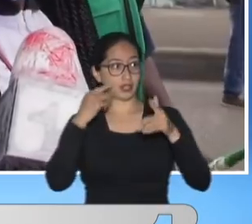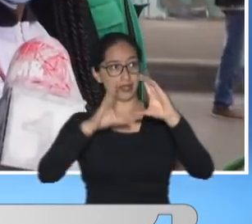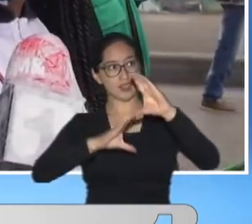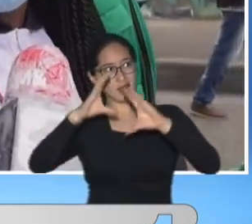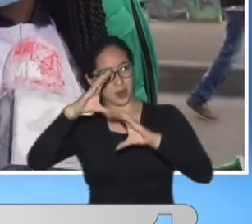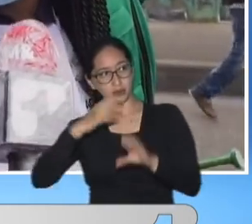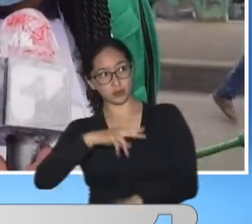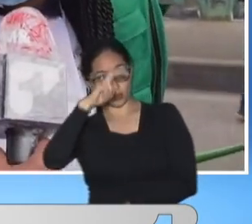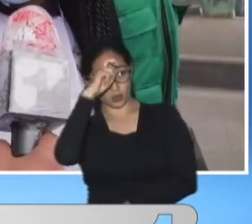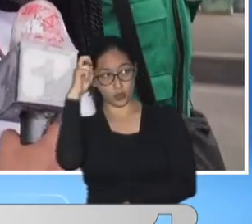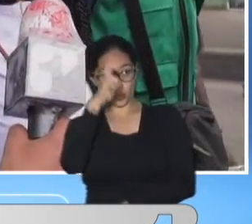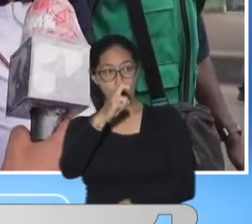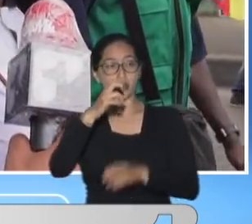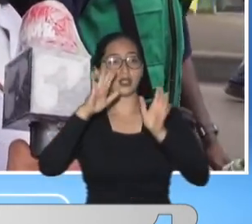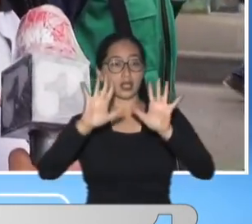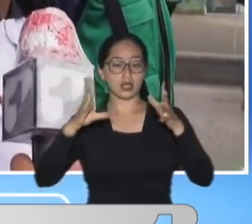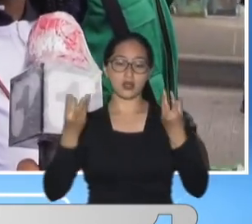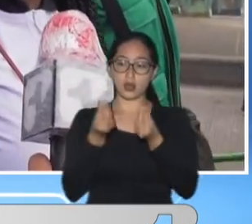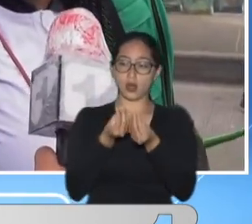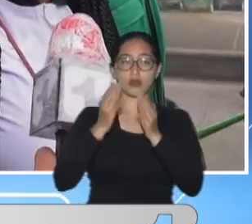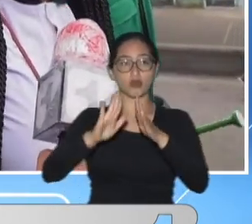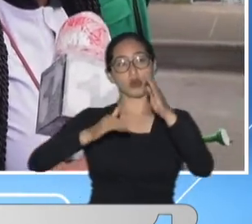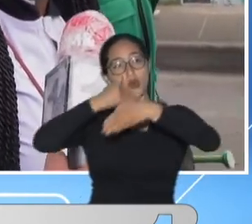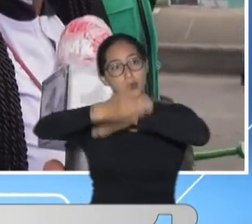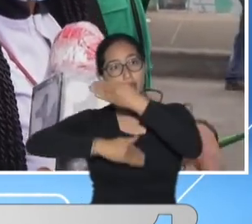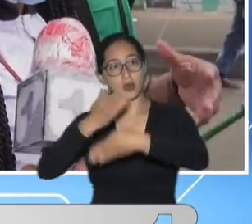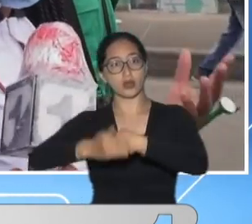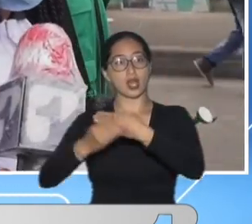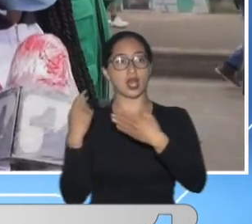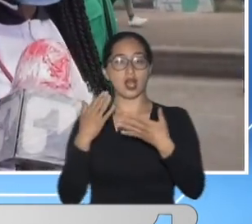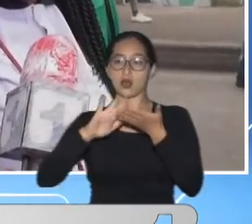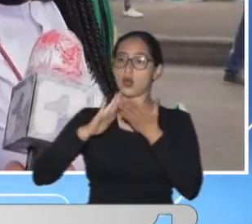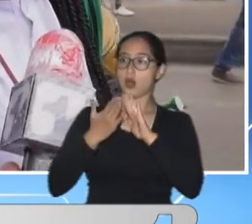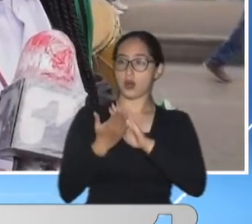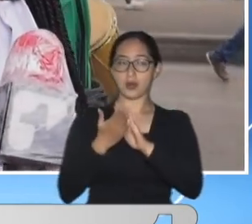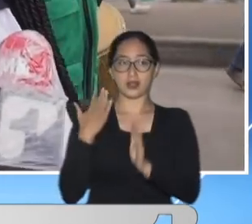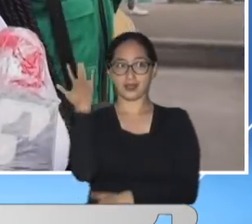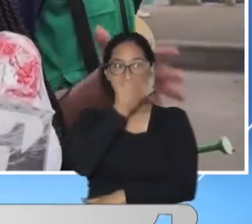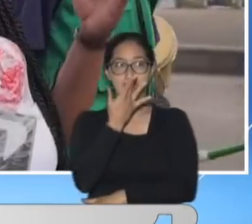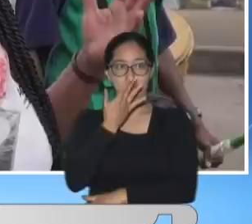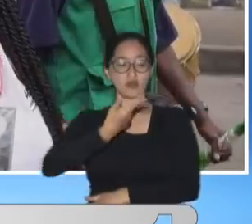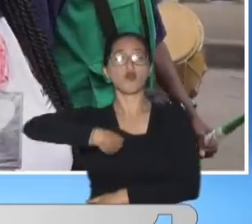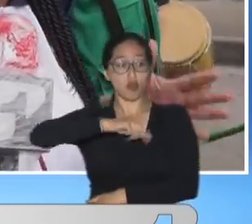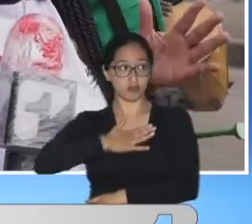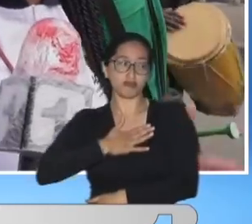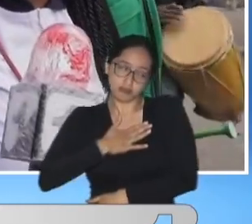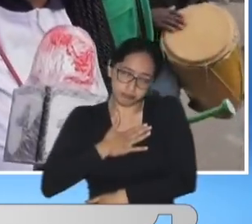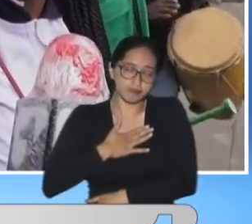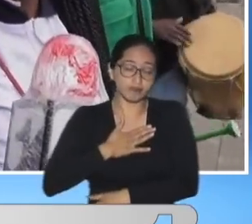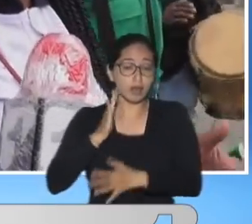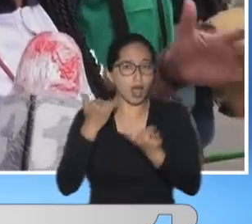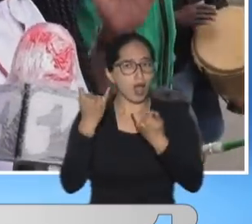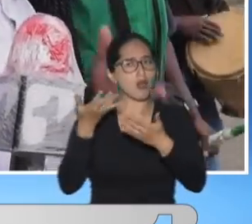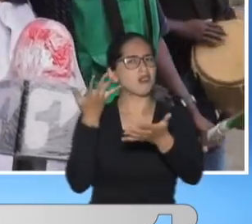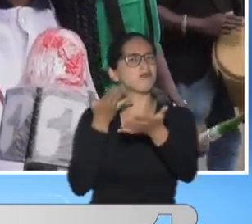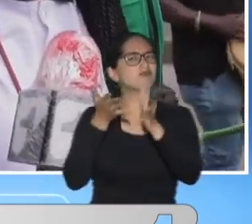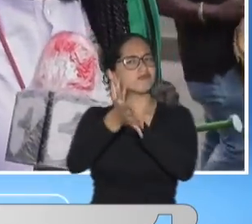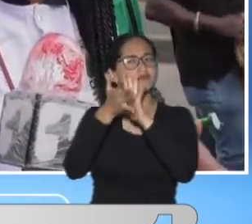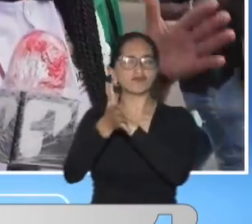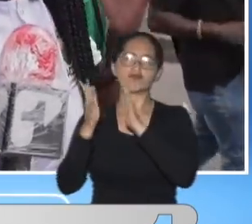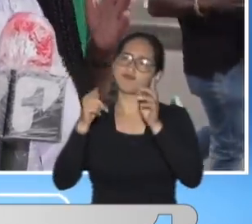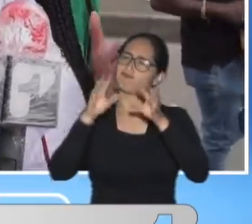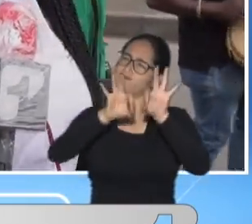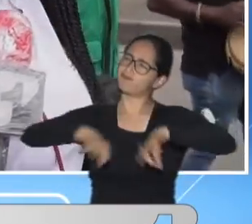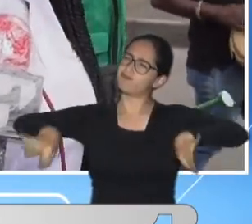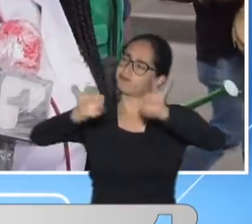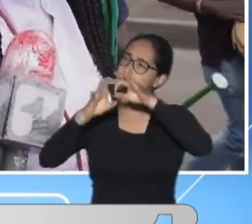Cauca y PCN, Proceso de Comunidades Negras, que somos comunidades negras, estamos enviando un mensaje de unidad,